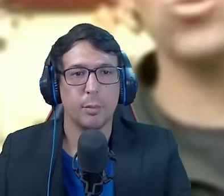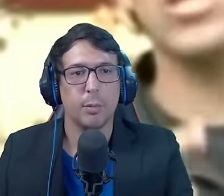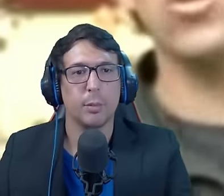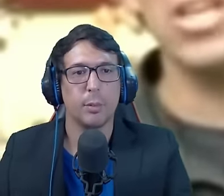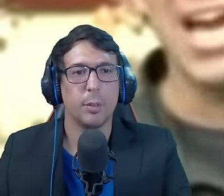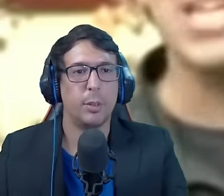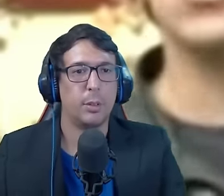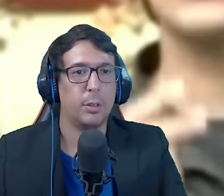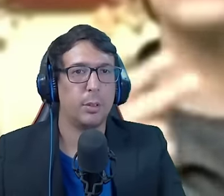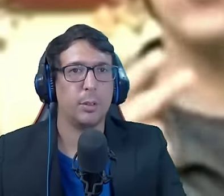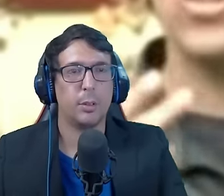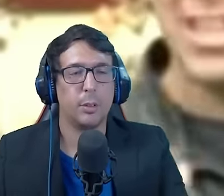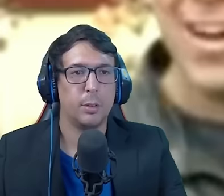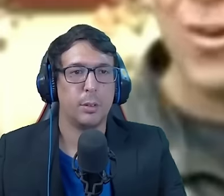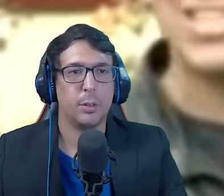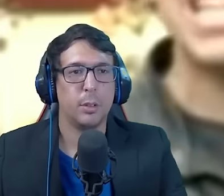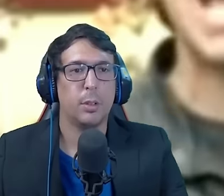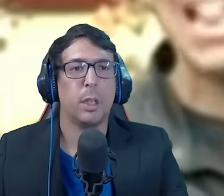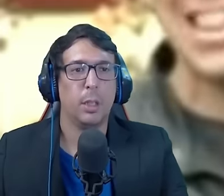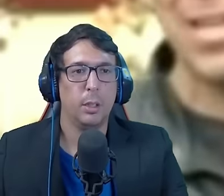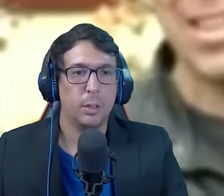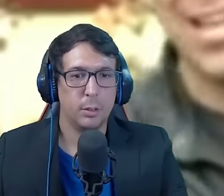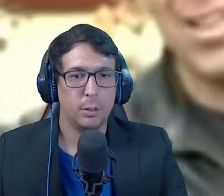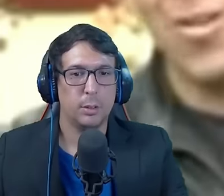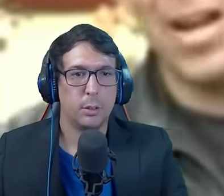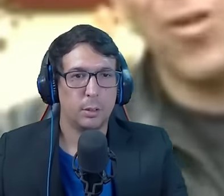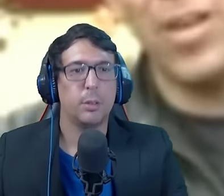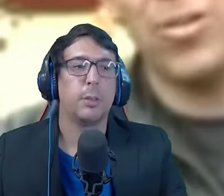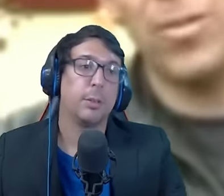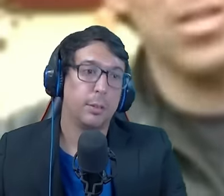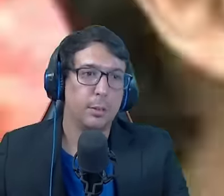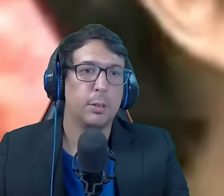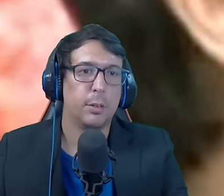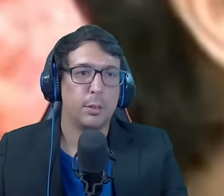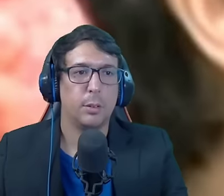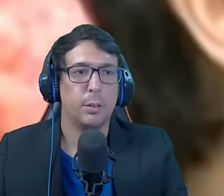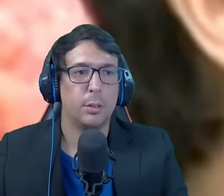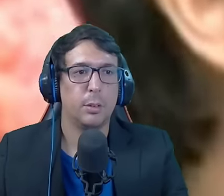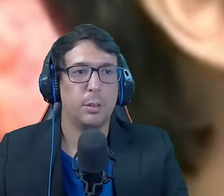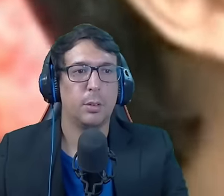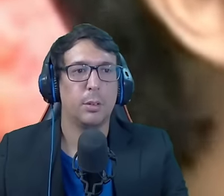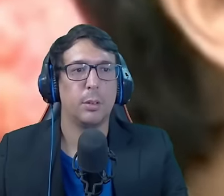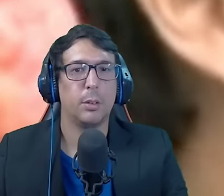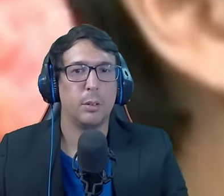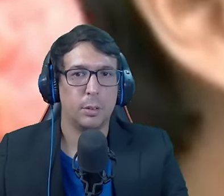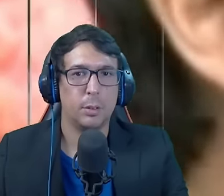emprendimiento, su tecnología y su relación con el trabajo lo hacen altamente atractivo para el gobierno. Y el Molino Grolmus